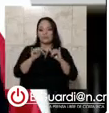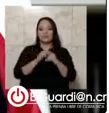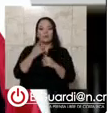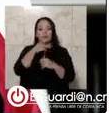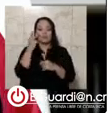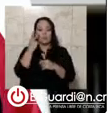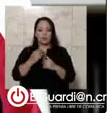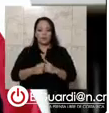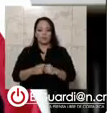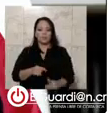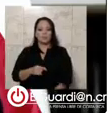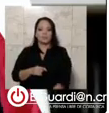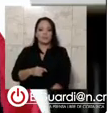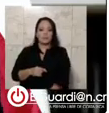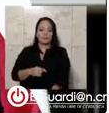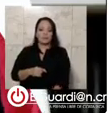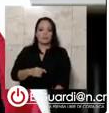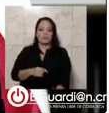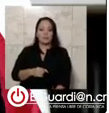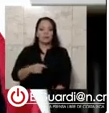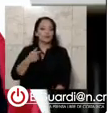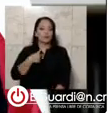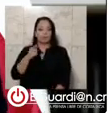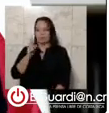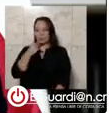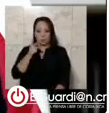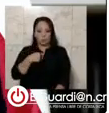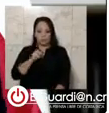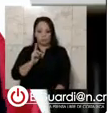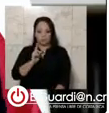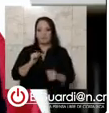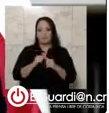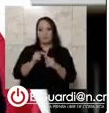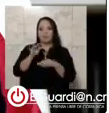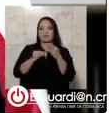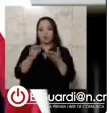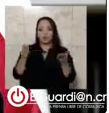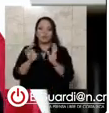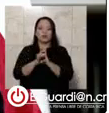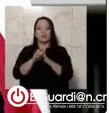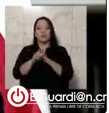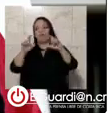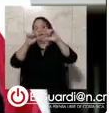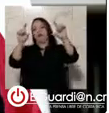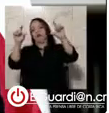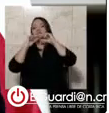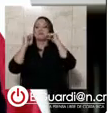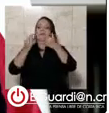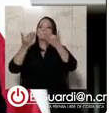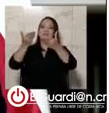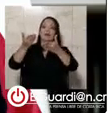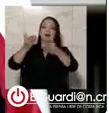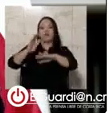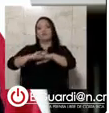vea, no soy yo, pero ese tipo de cosas, Chávez da concesión o lo